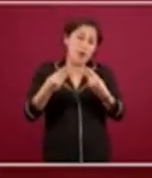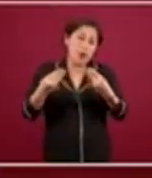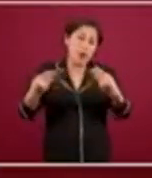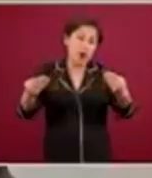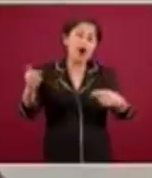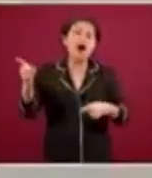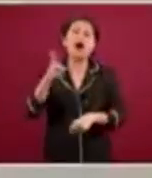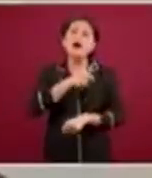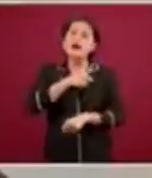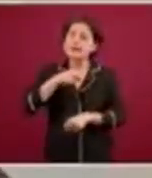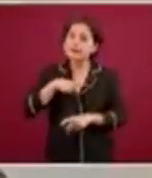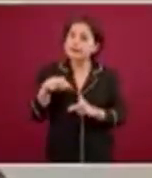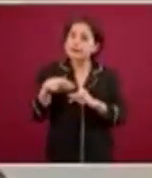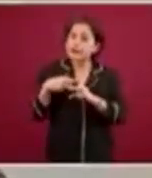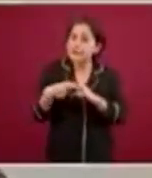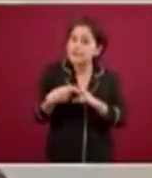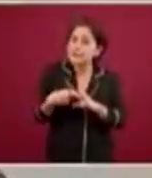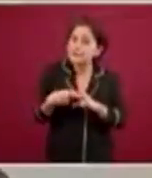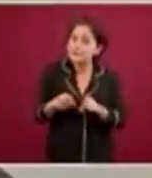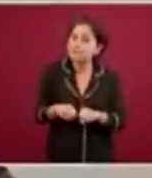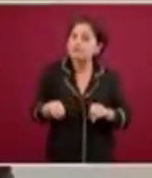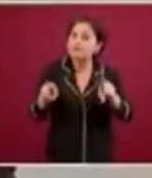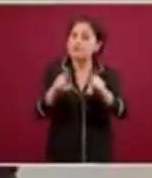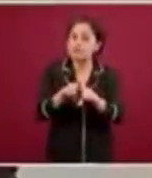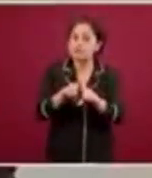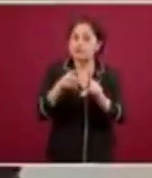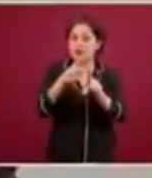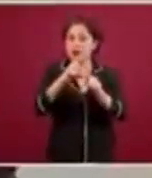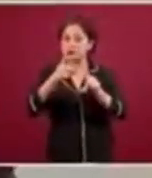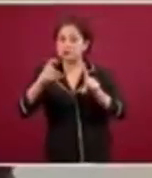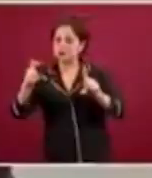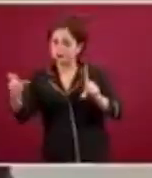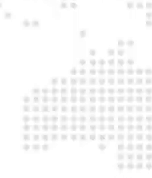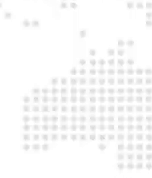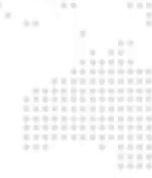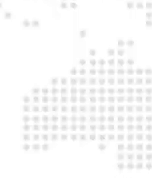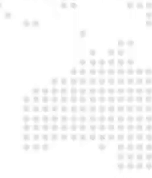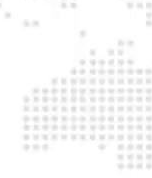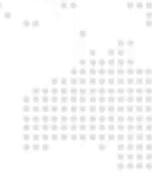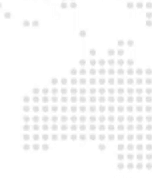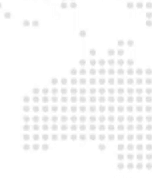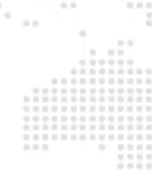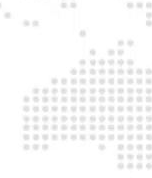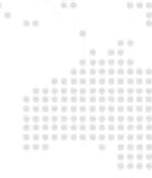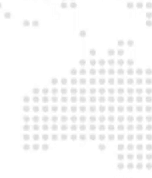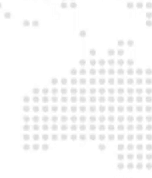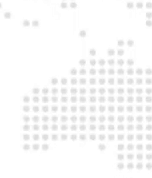un factor semejante es específico para cada país y hay que estimar lo